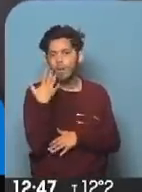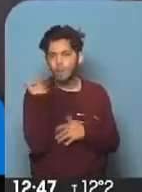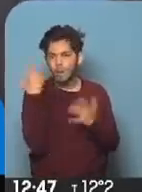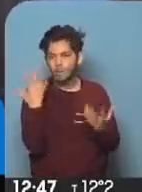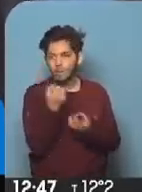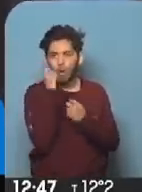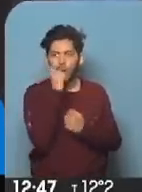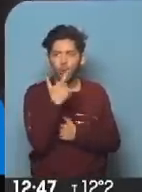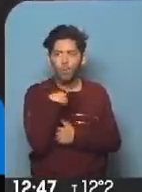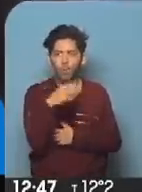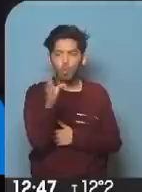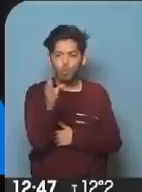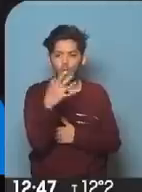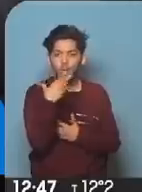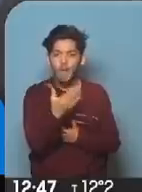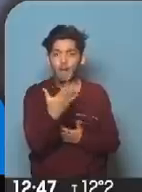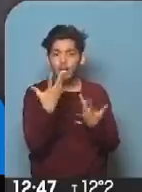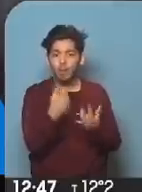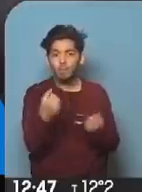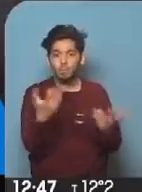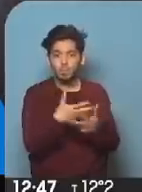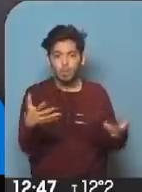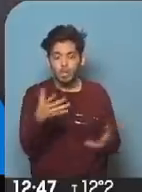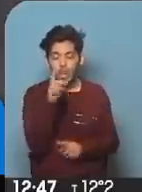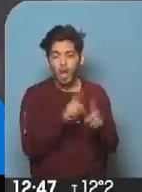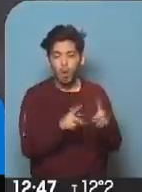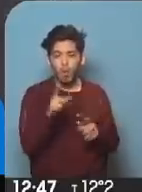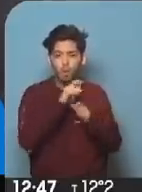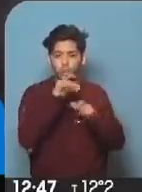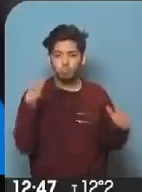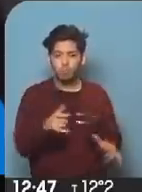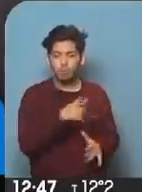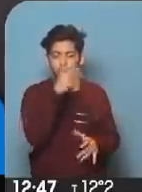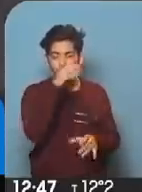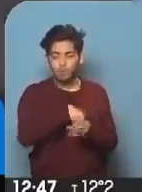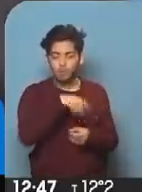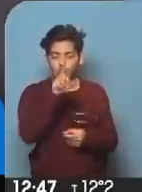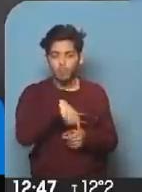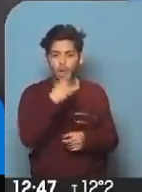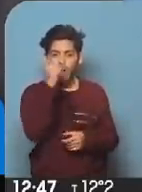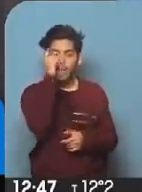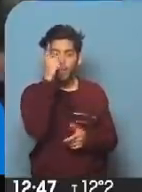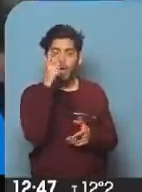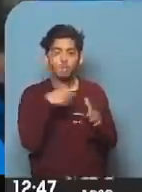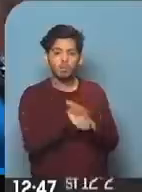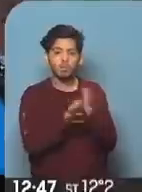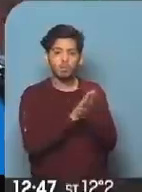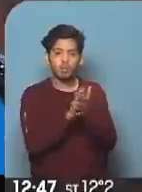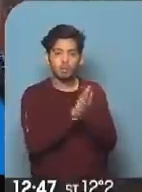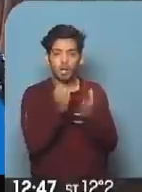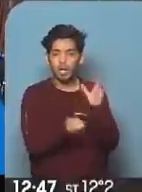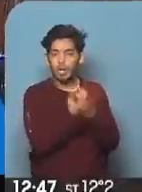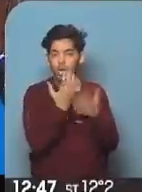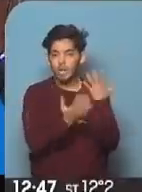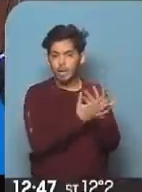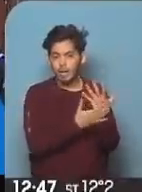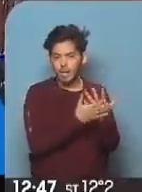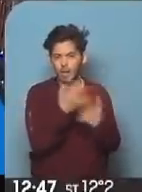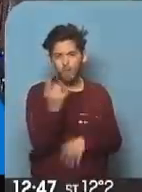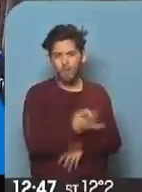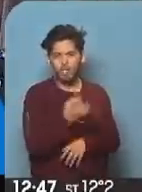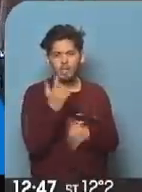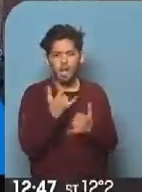logrado Bolsonaro, gracias a un apoyo muy grande de ciertos medios de comunicación, es instalar la idea de que la corrupción en Brasil la inventó la izquierda. Lo cual es falso. Hay